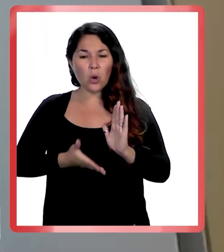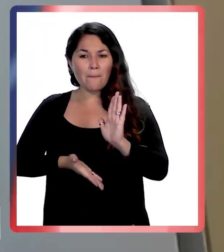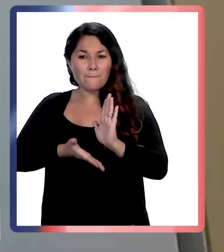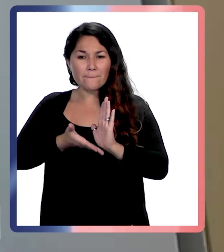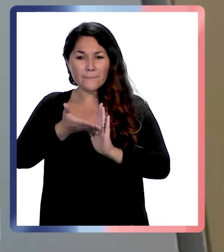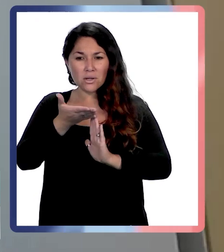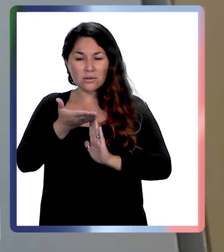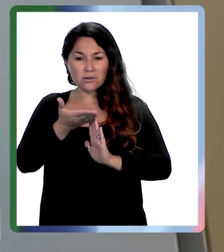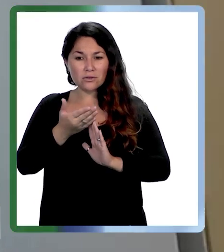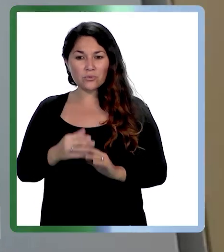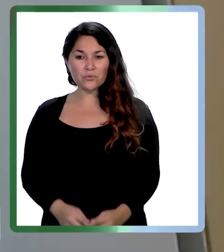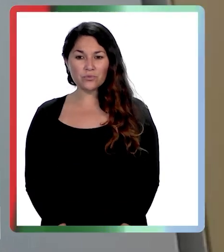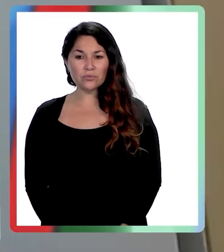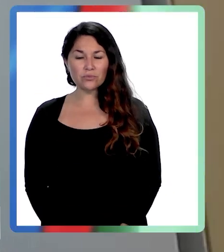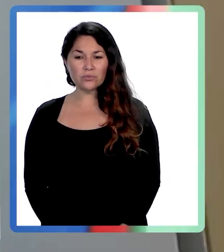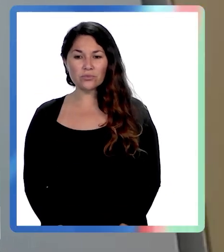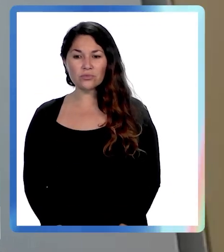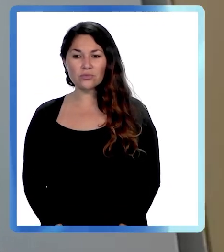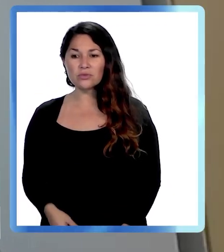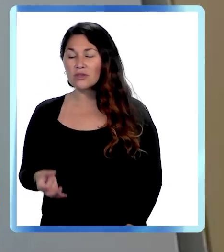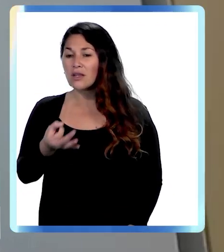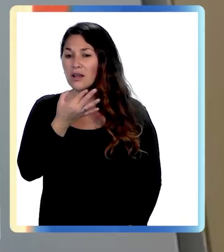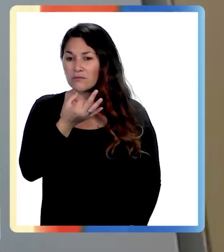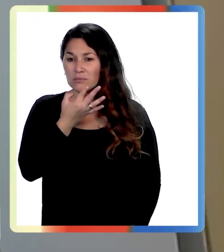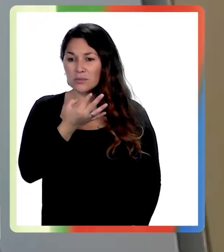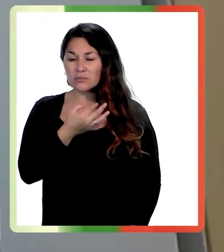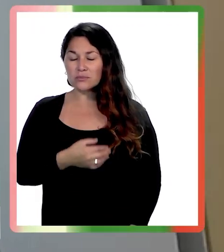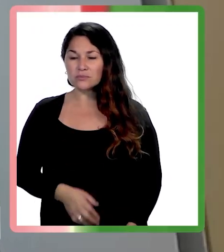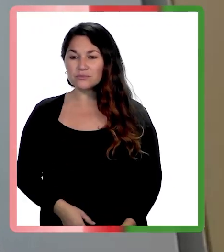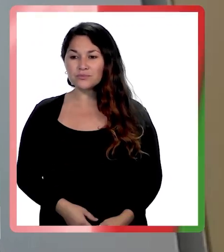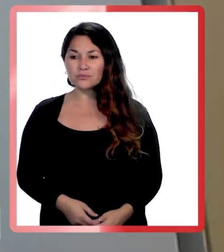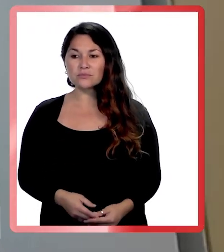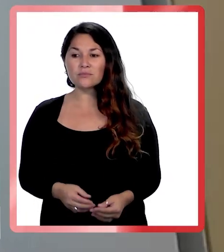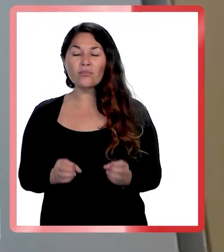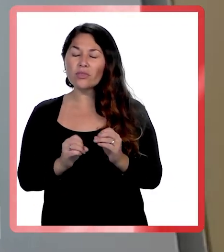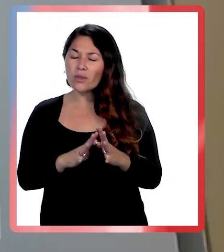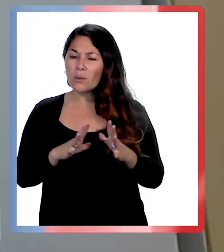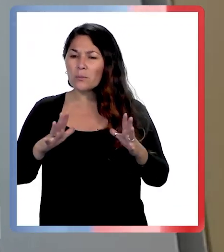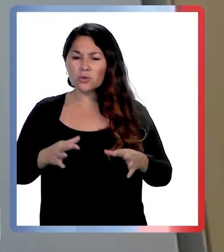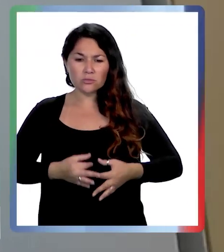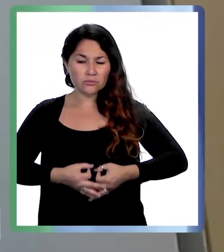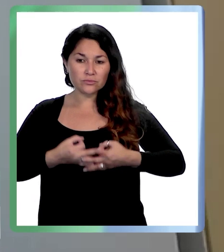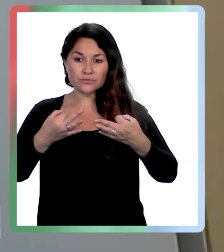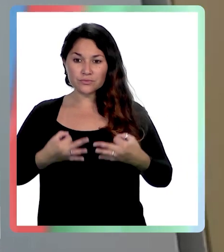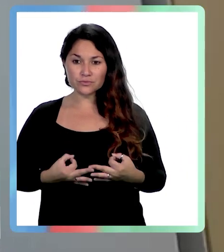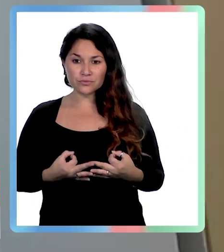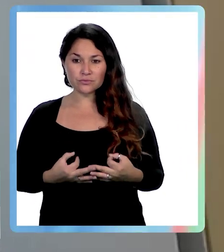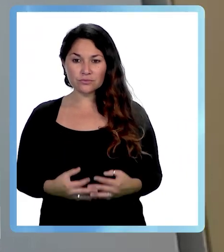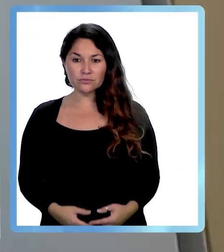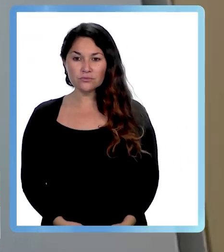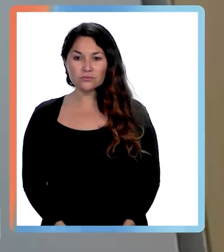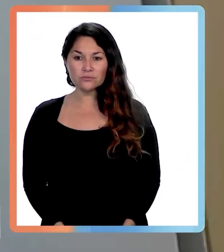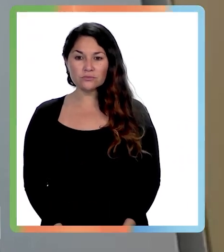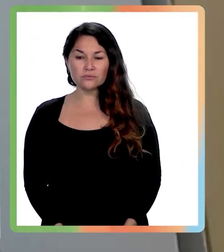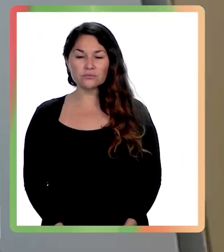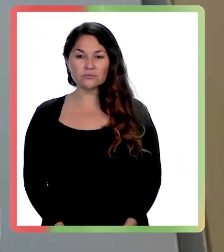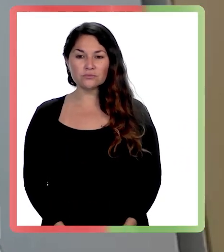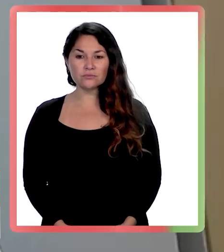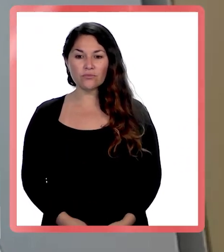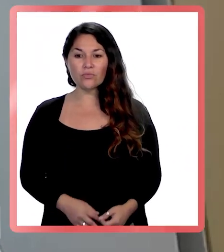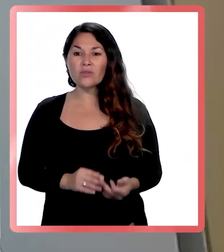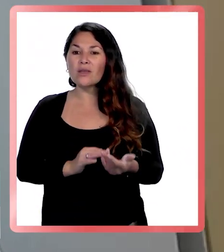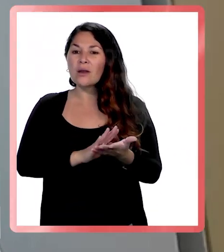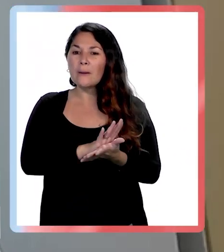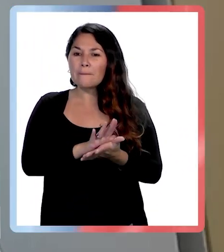evolución en lo que respecta, por ejemplo, a fármacos mucho más precisos o como, por